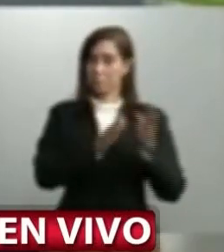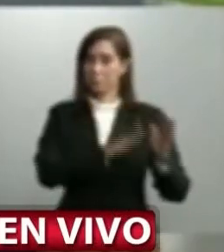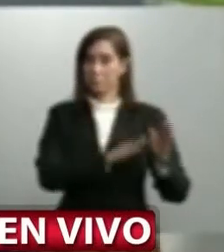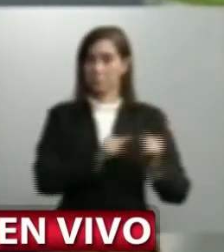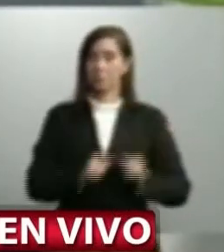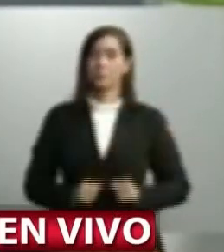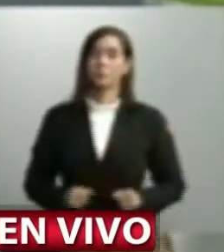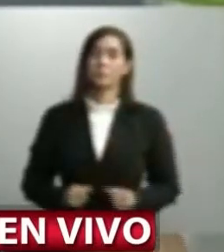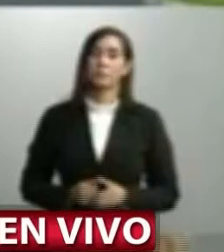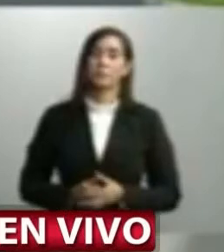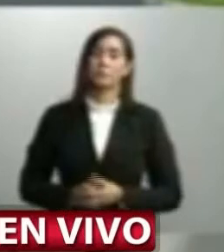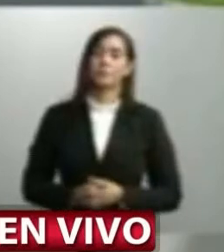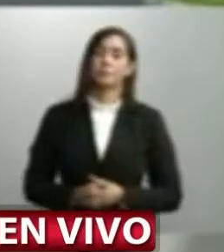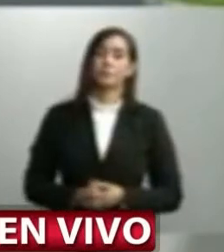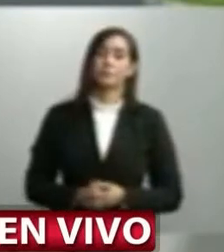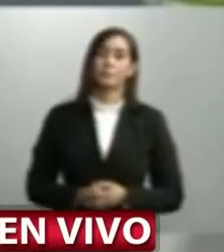sucesivamente.